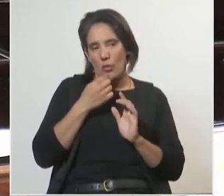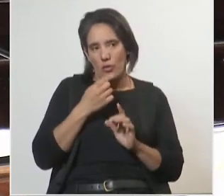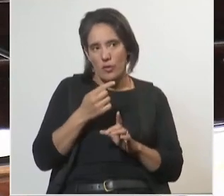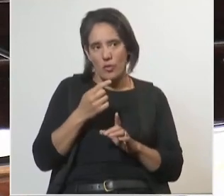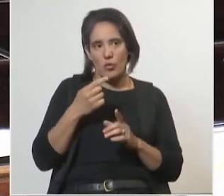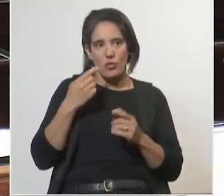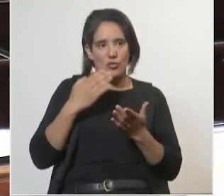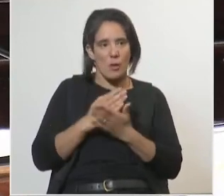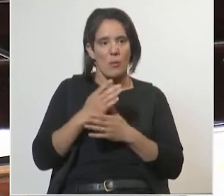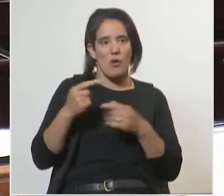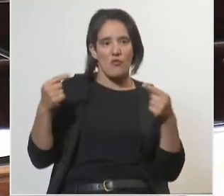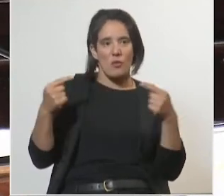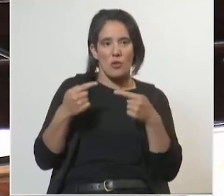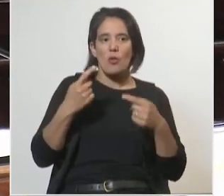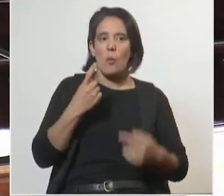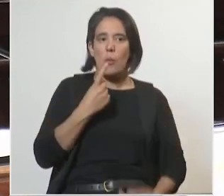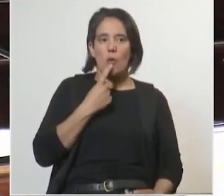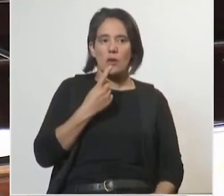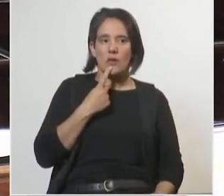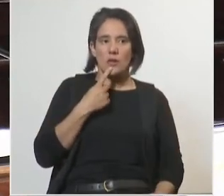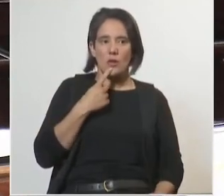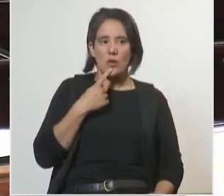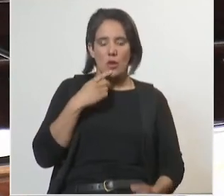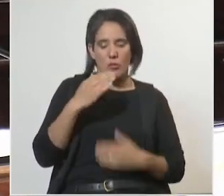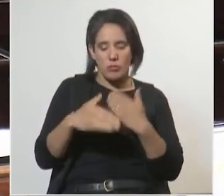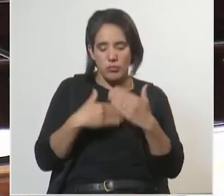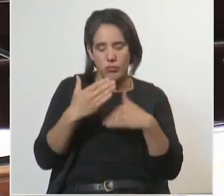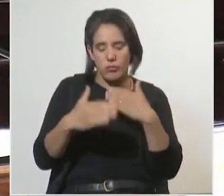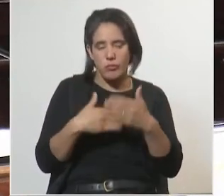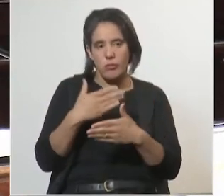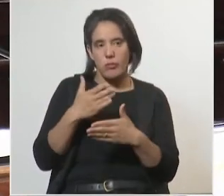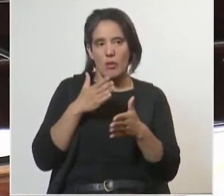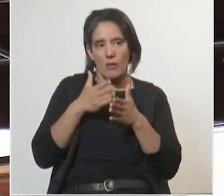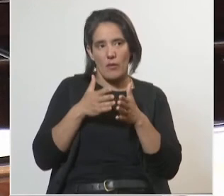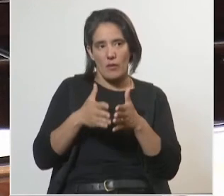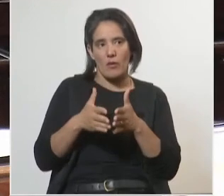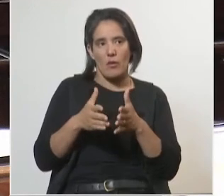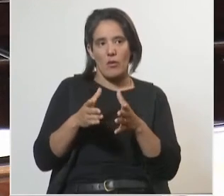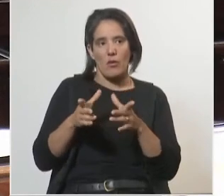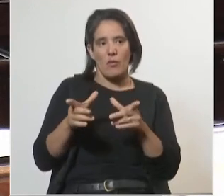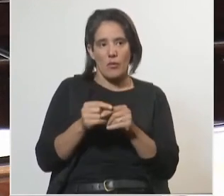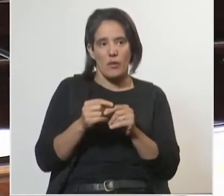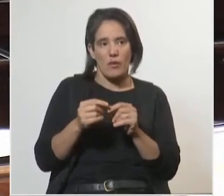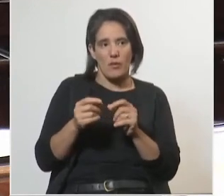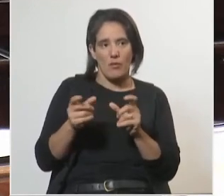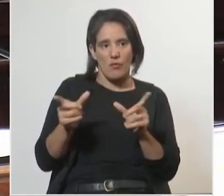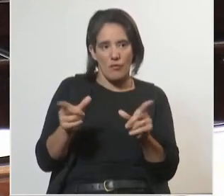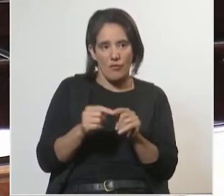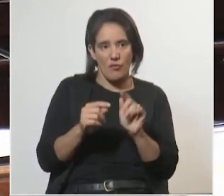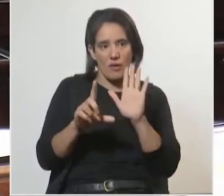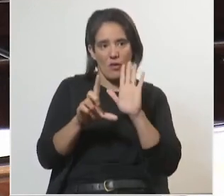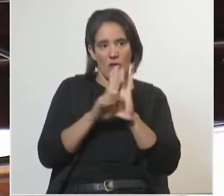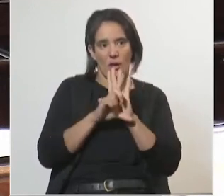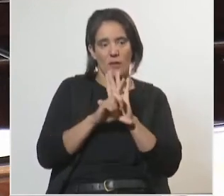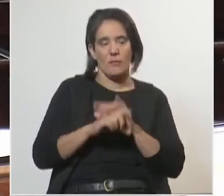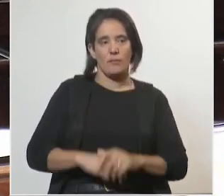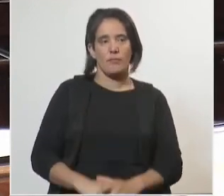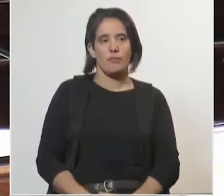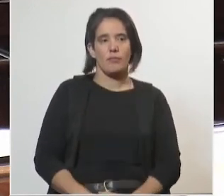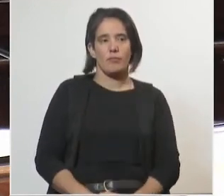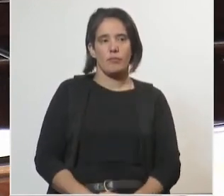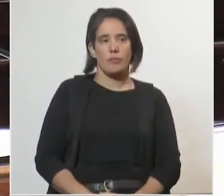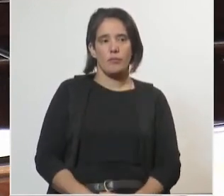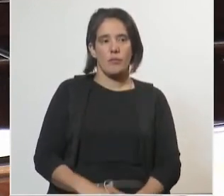los enfrentamientos políticos que derivaron al campo armado en Uruguay terminaron con leyes de amnistía.